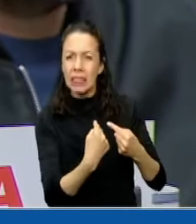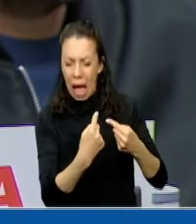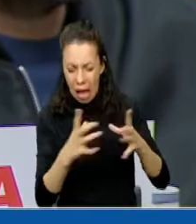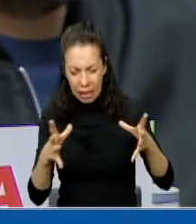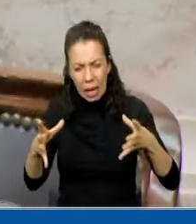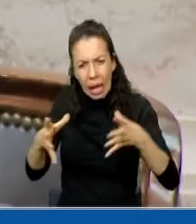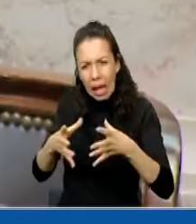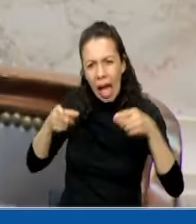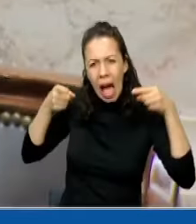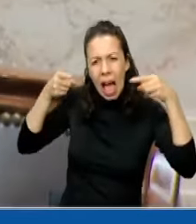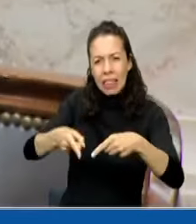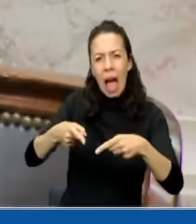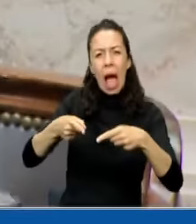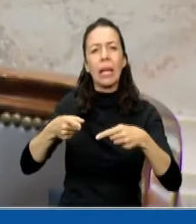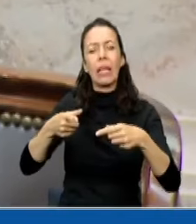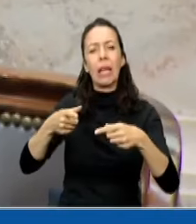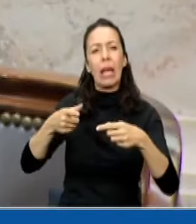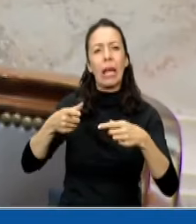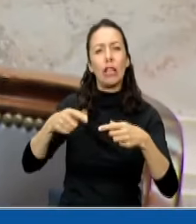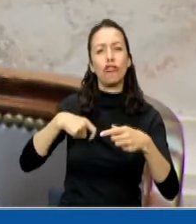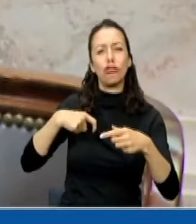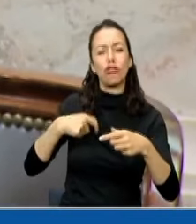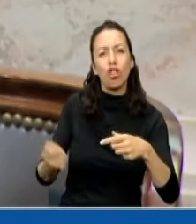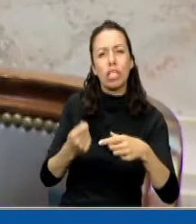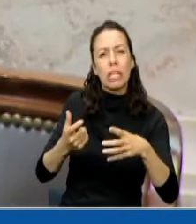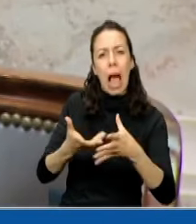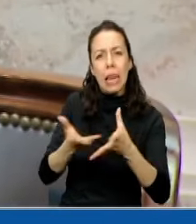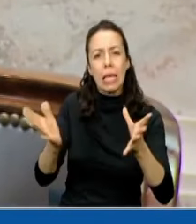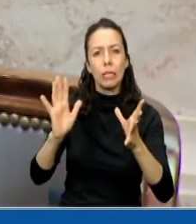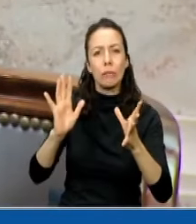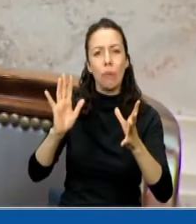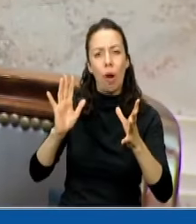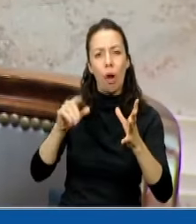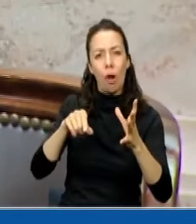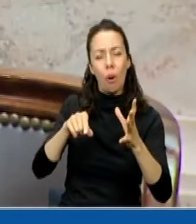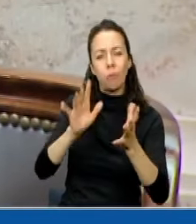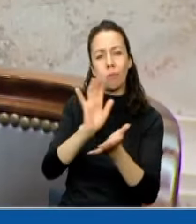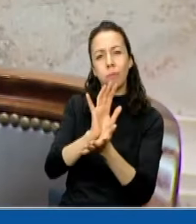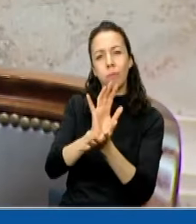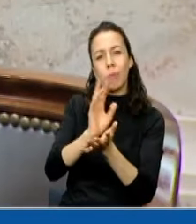socialismo en un momento en el que pareciera que a priori